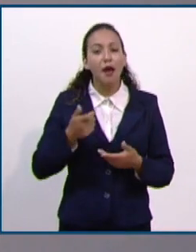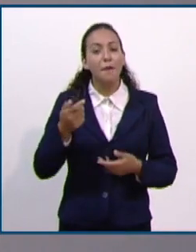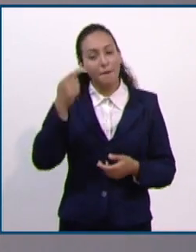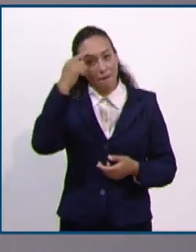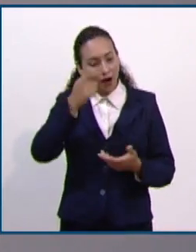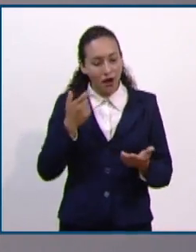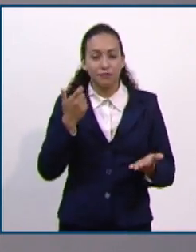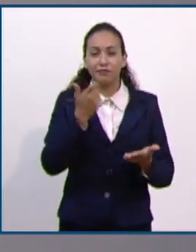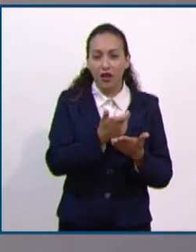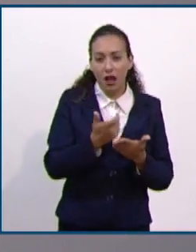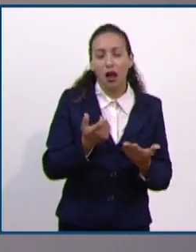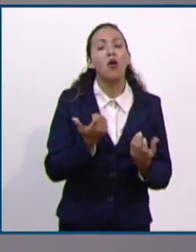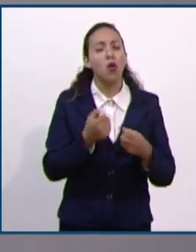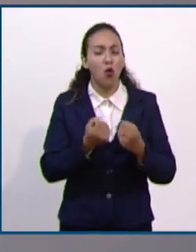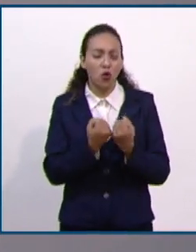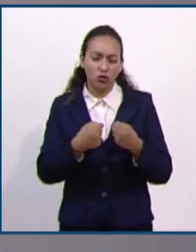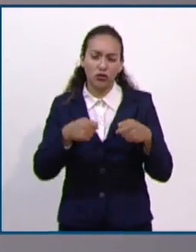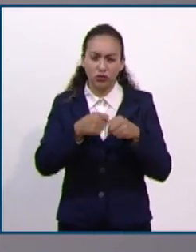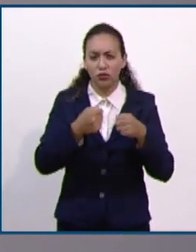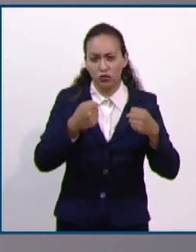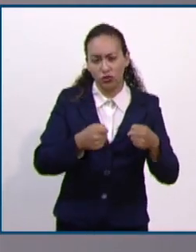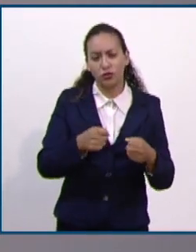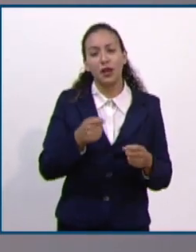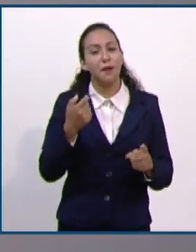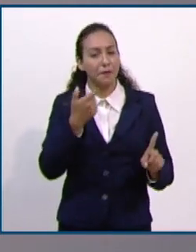social hasta el momento del parto.